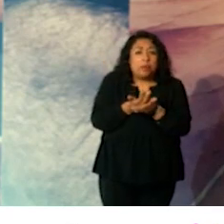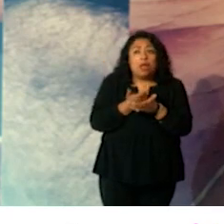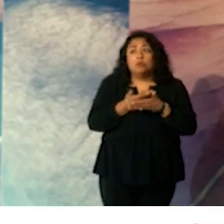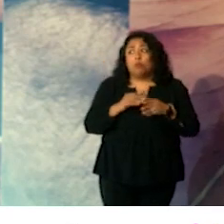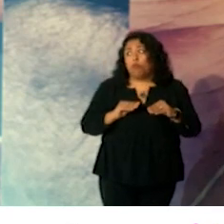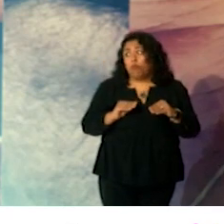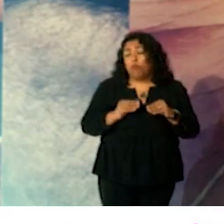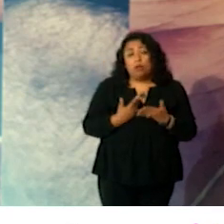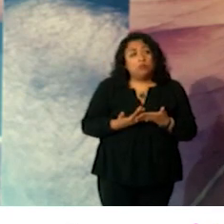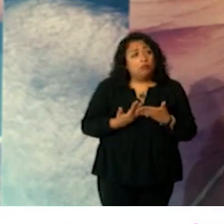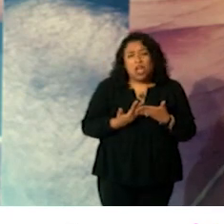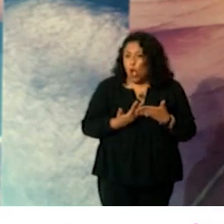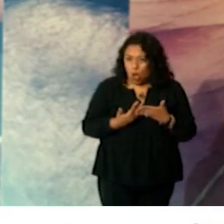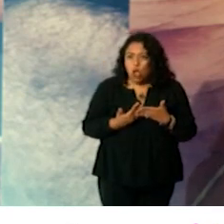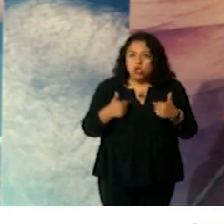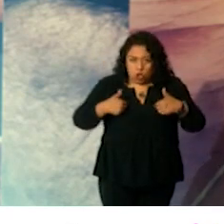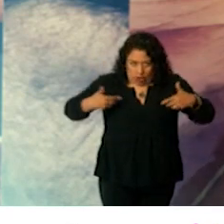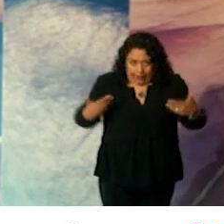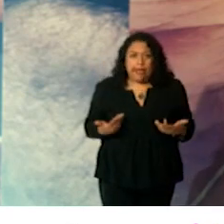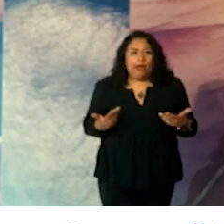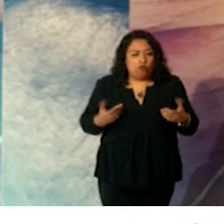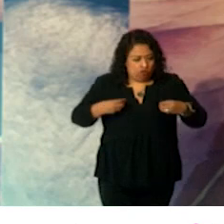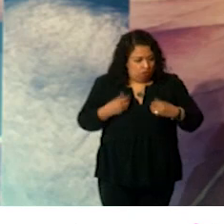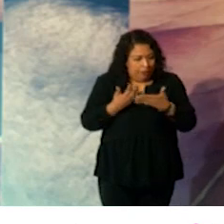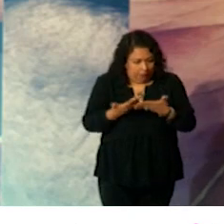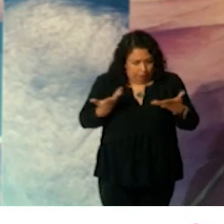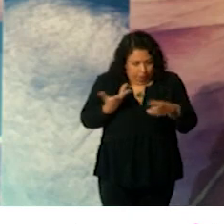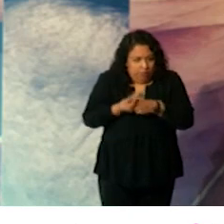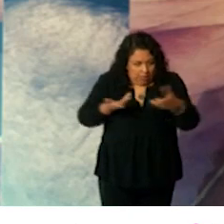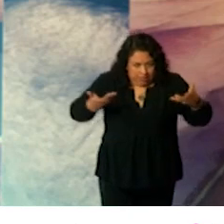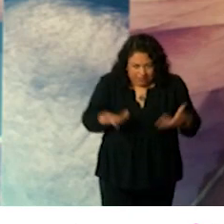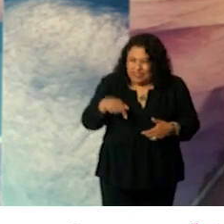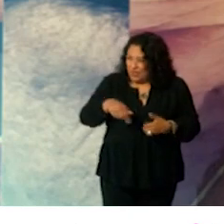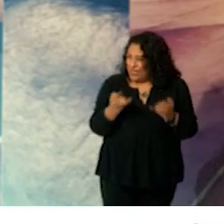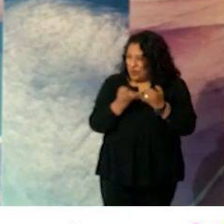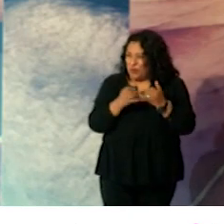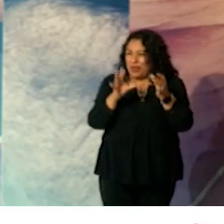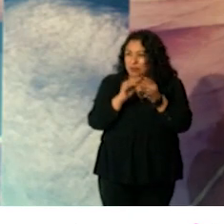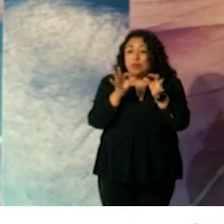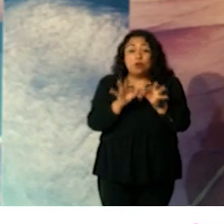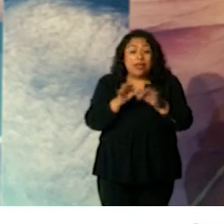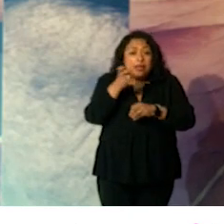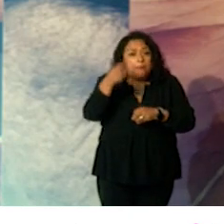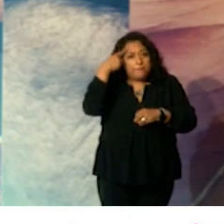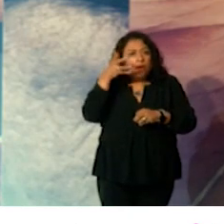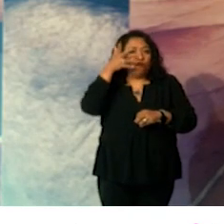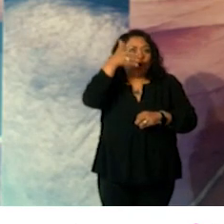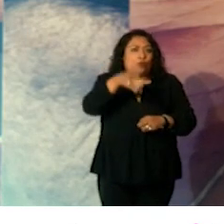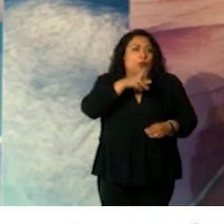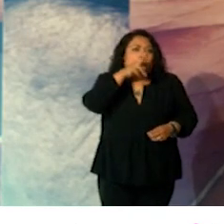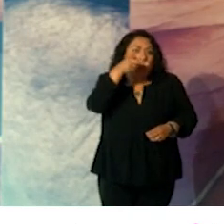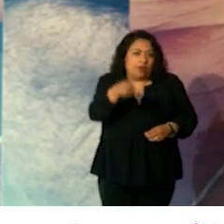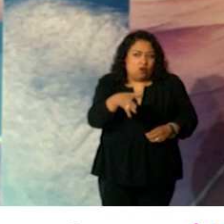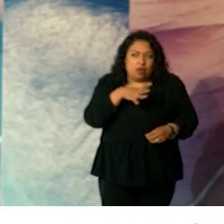Es una espera activa, como la que aquí, de la que nos están platicando, ¿no? Entonces, la importancia de esto para construir mejores futuros.